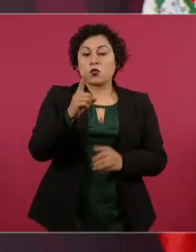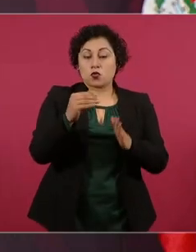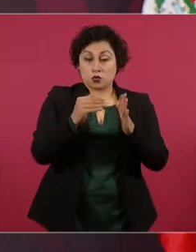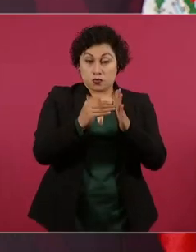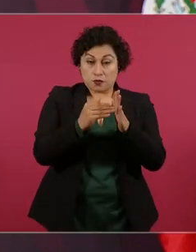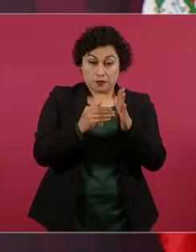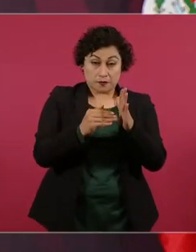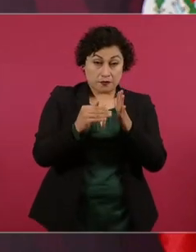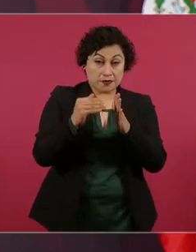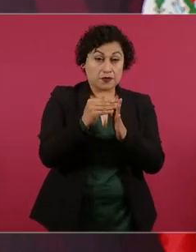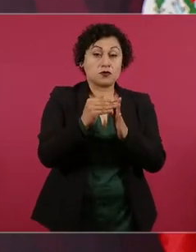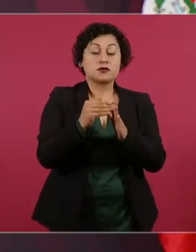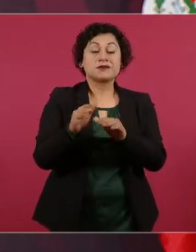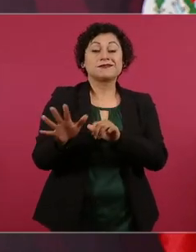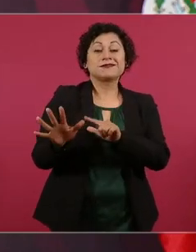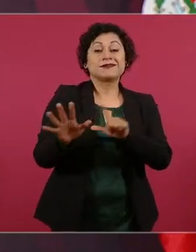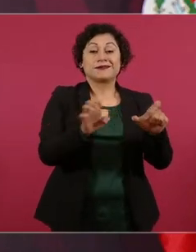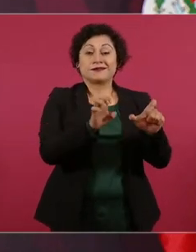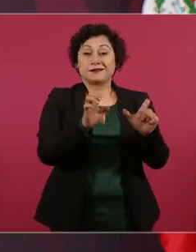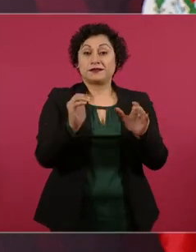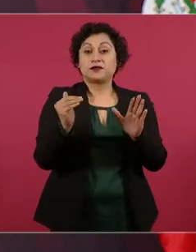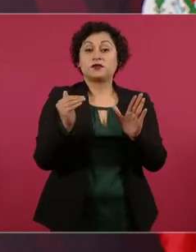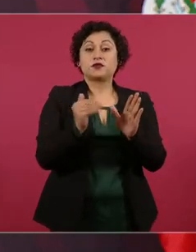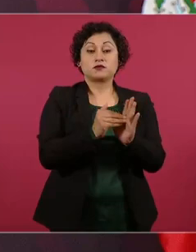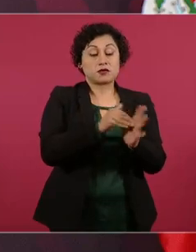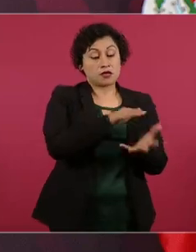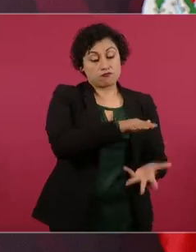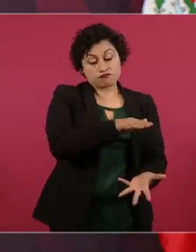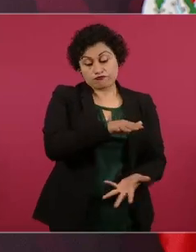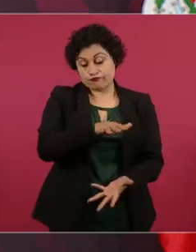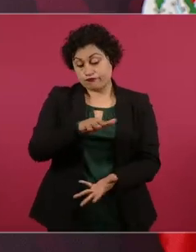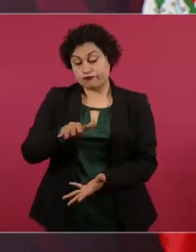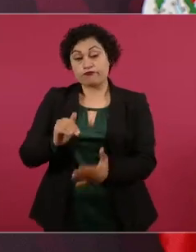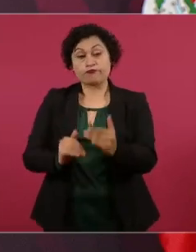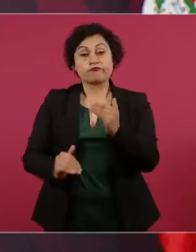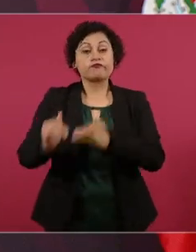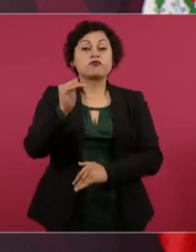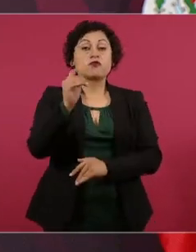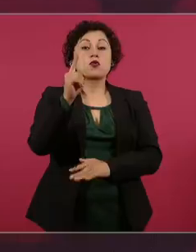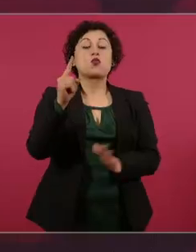1,700,000 barriles diarios a 1,900,000,